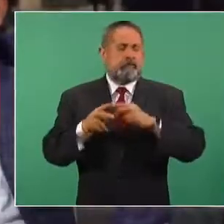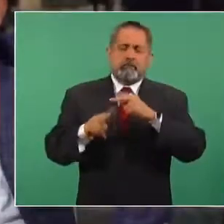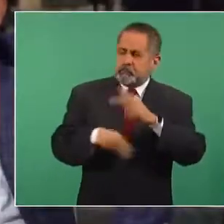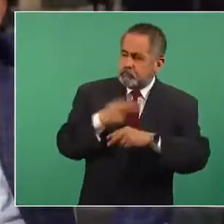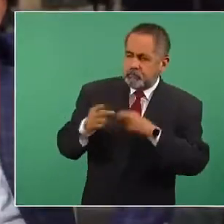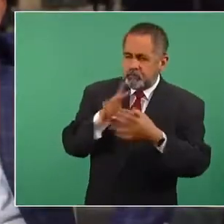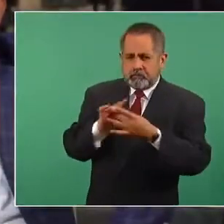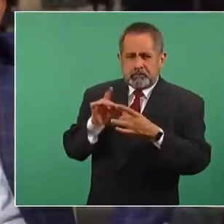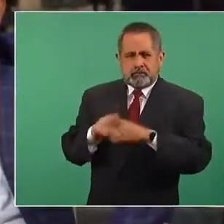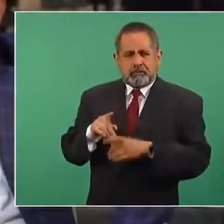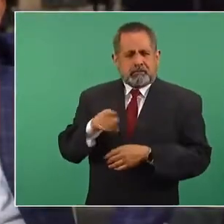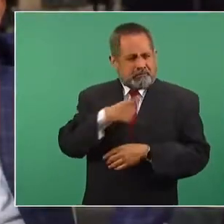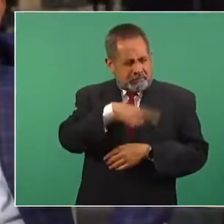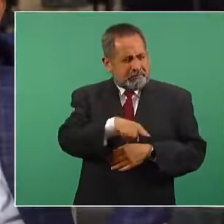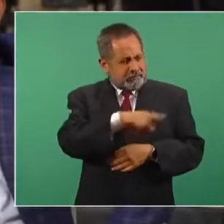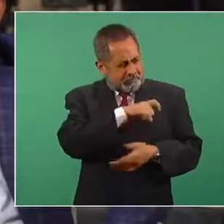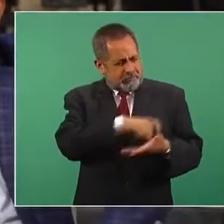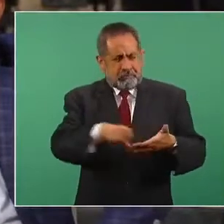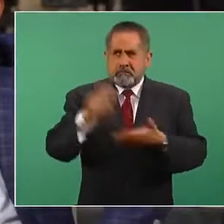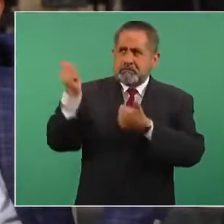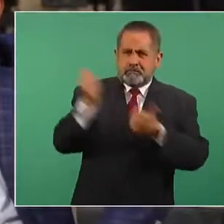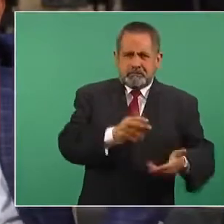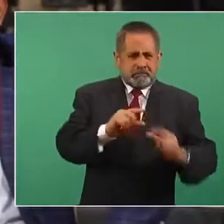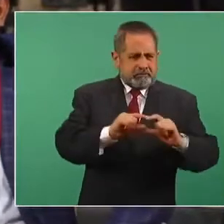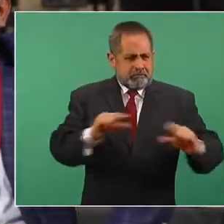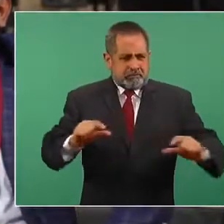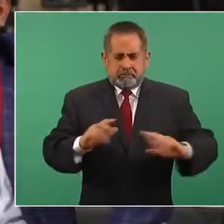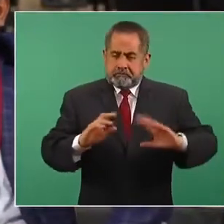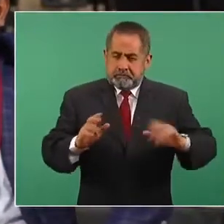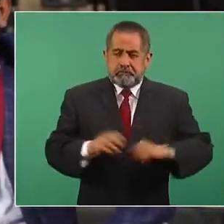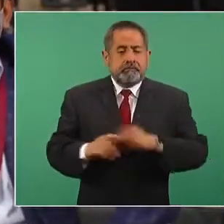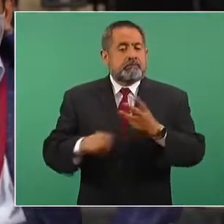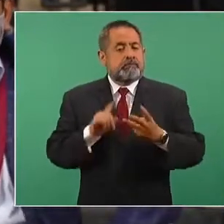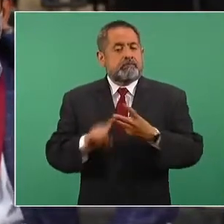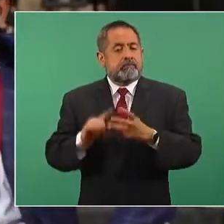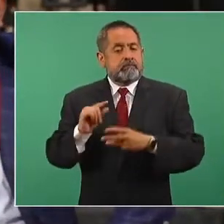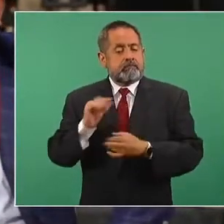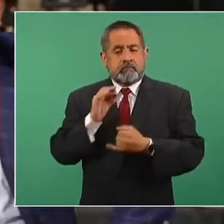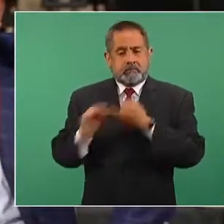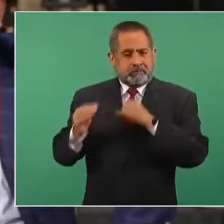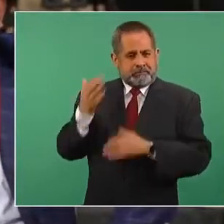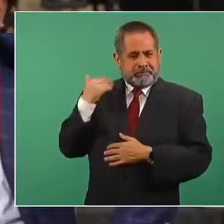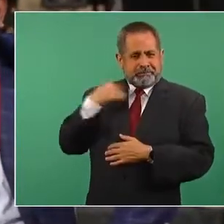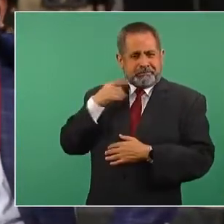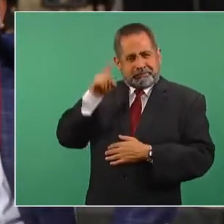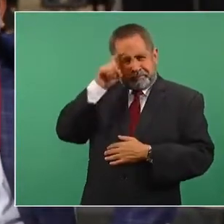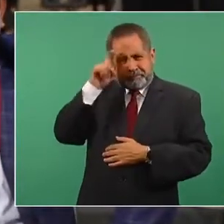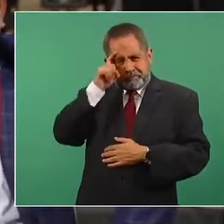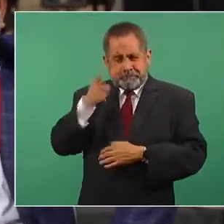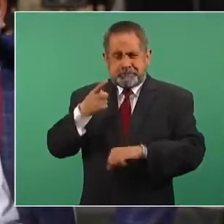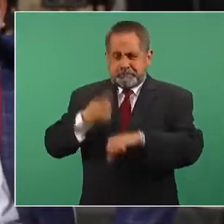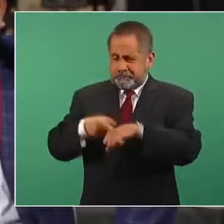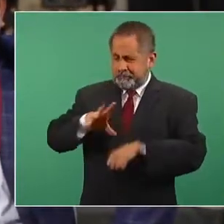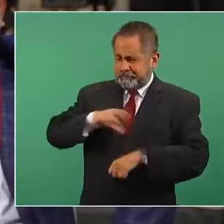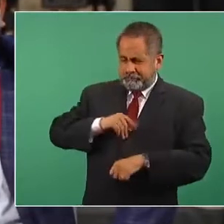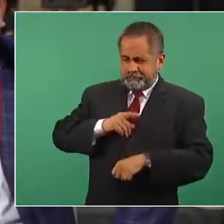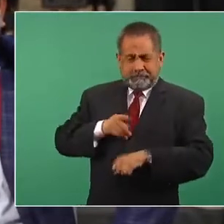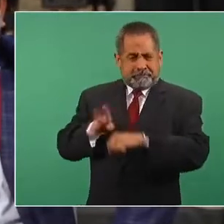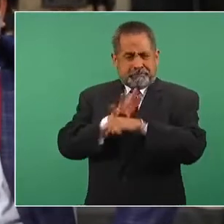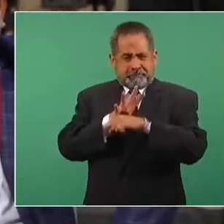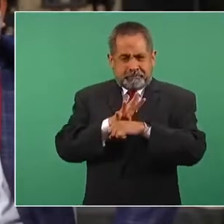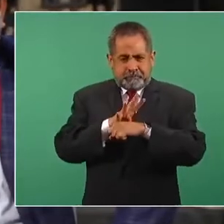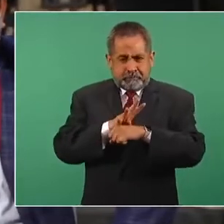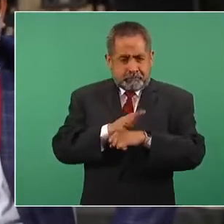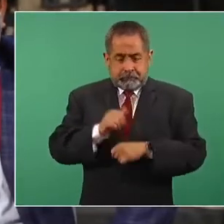decir que sí podían adquirir. Y finalmente, en esta ocasión, ya que el subsecretario se contagió, comercio y que no tenía todavía el